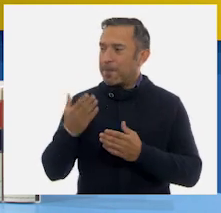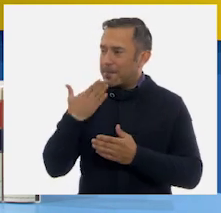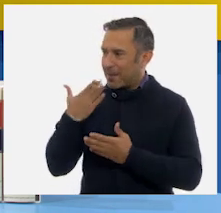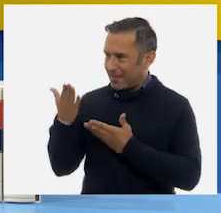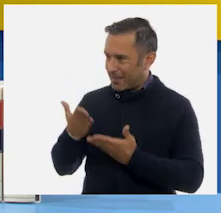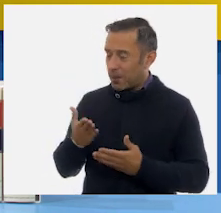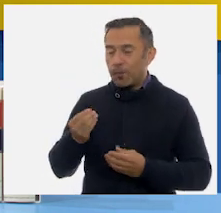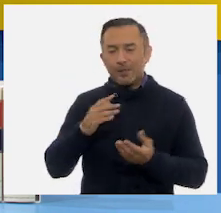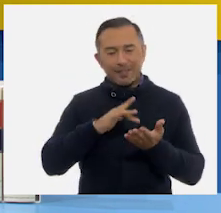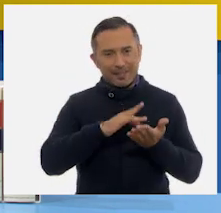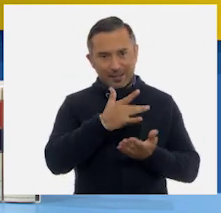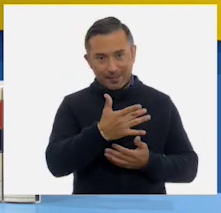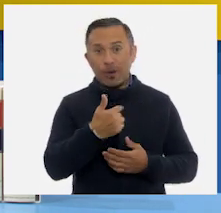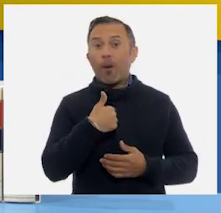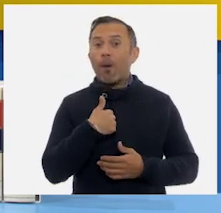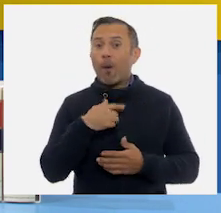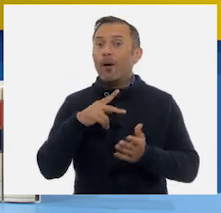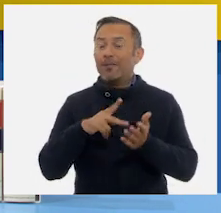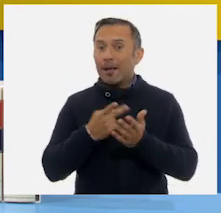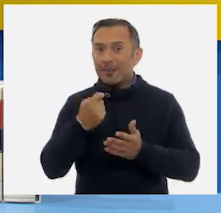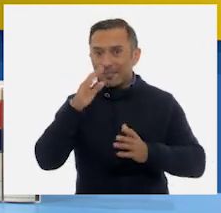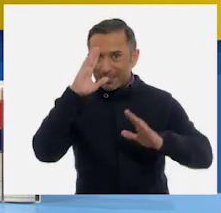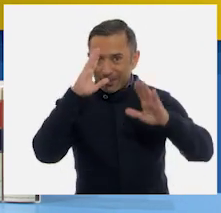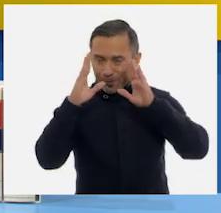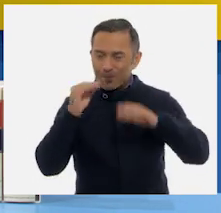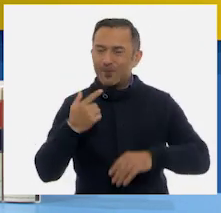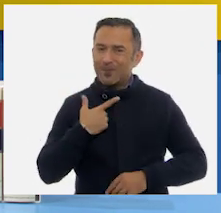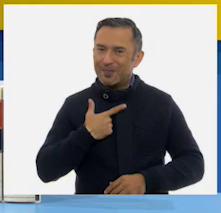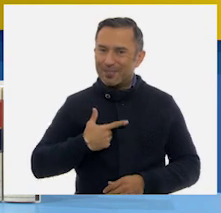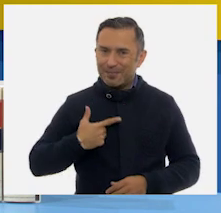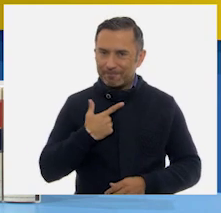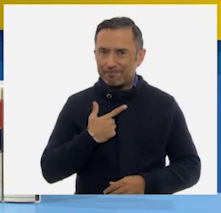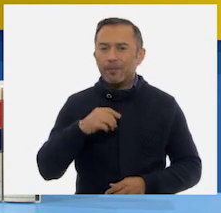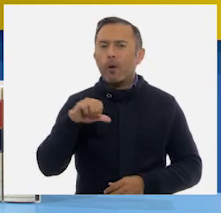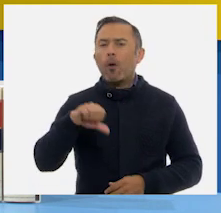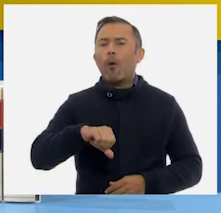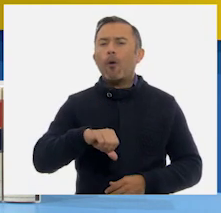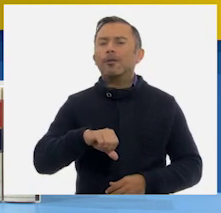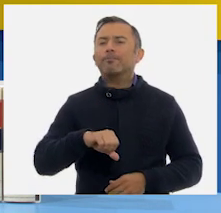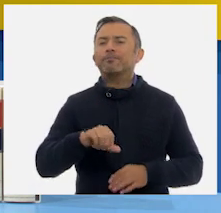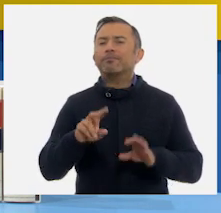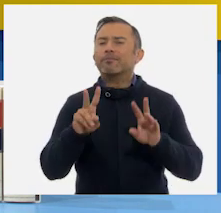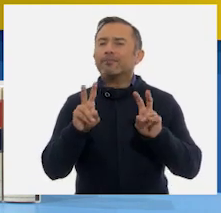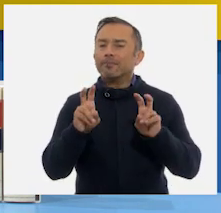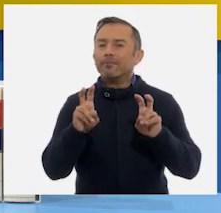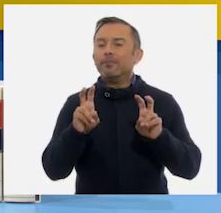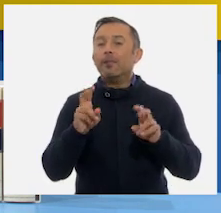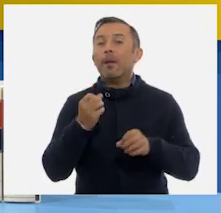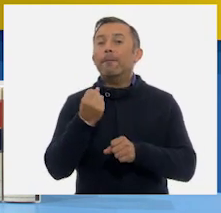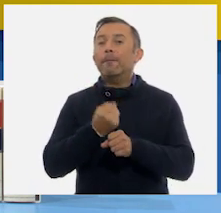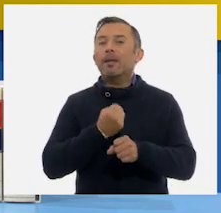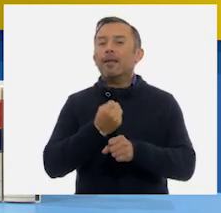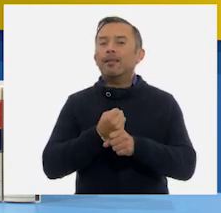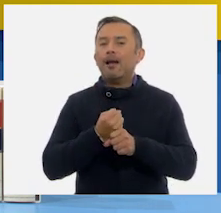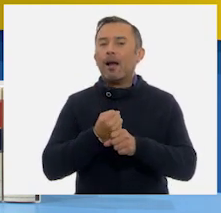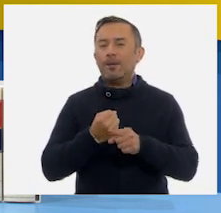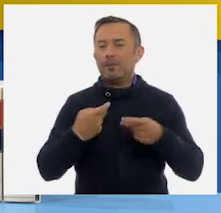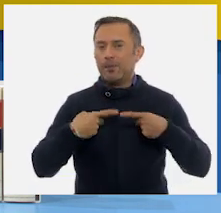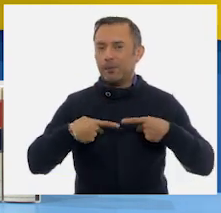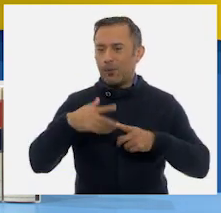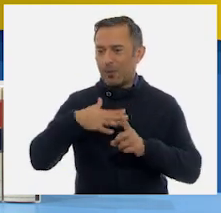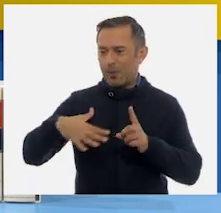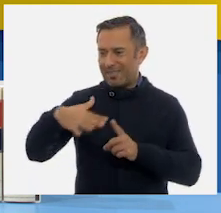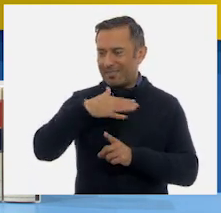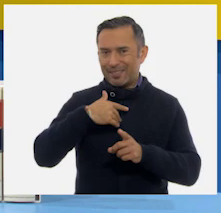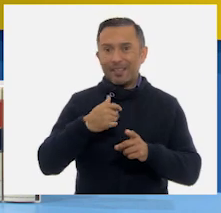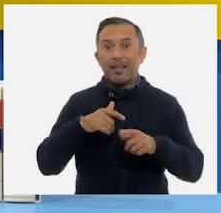poder saludarlos de nuevo. Hoy continuaremos trabajando con la práctica social del lenguaje número 7, escribir un relato